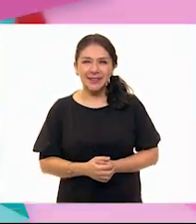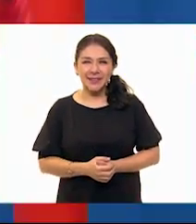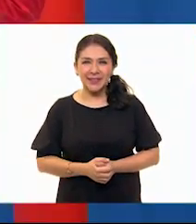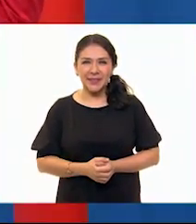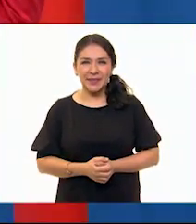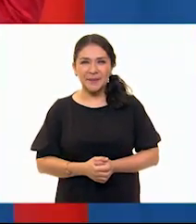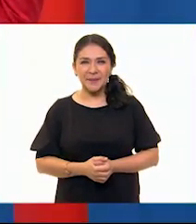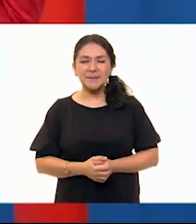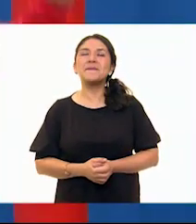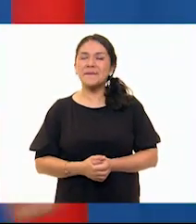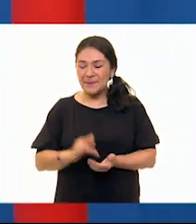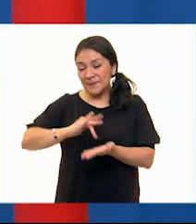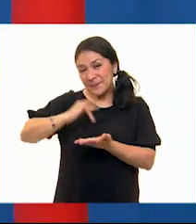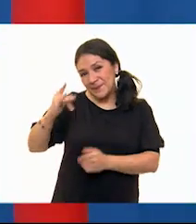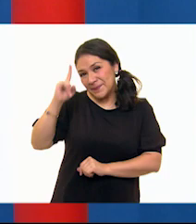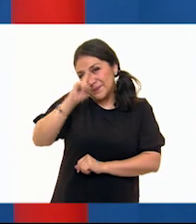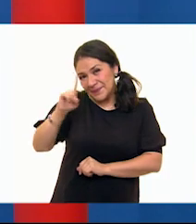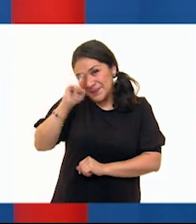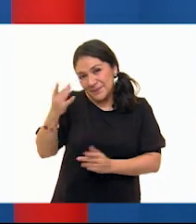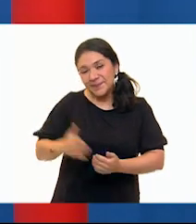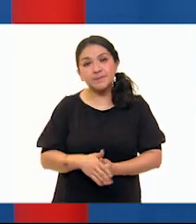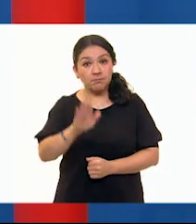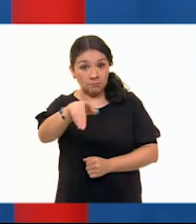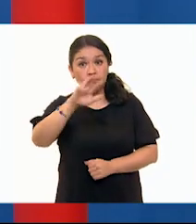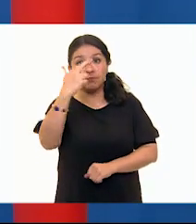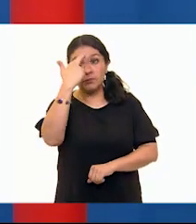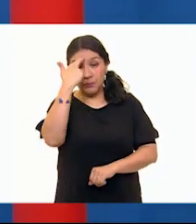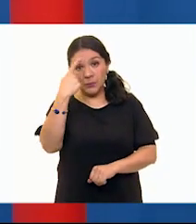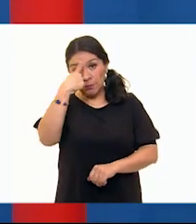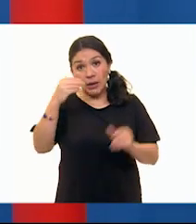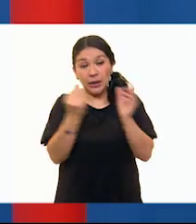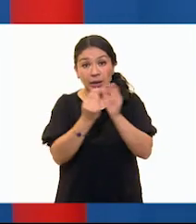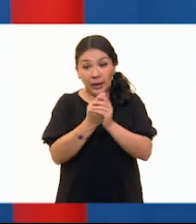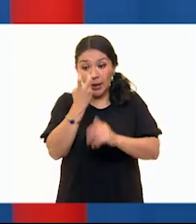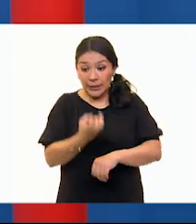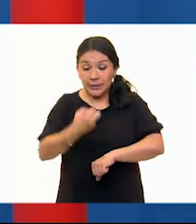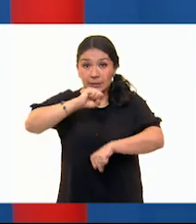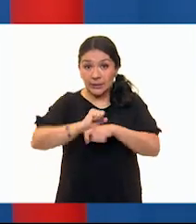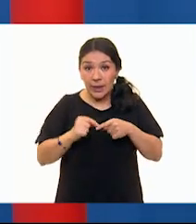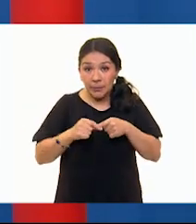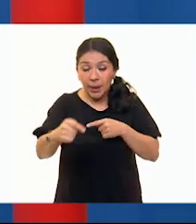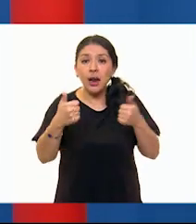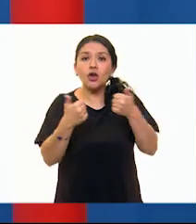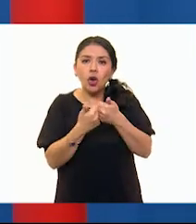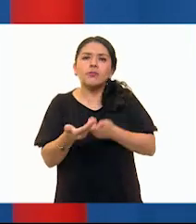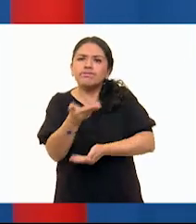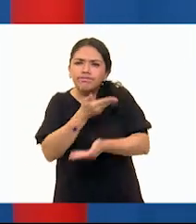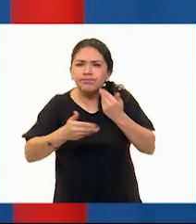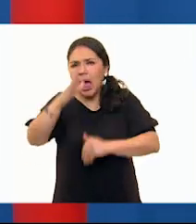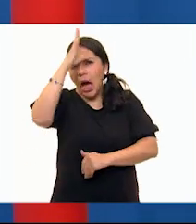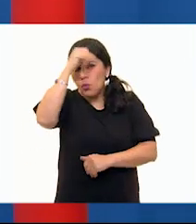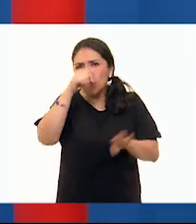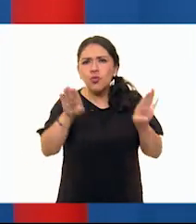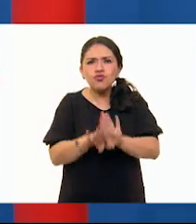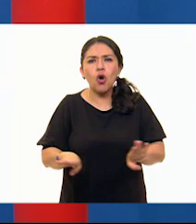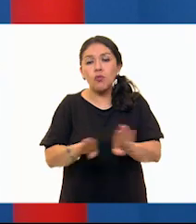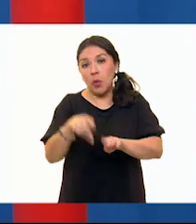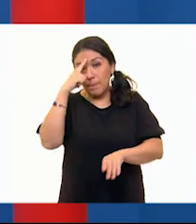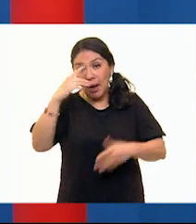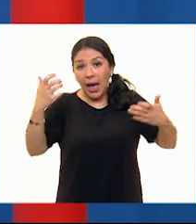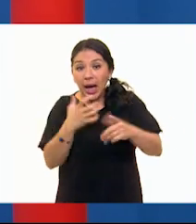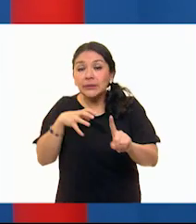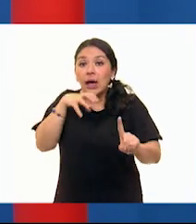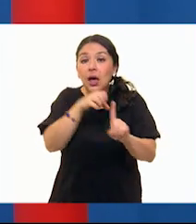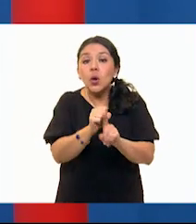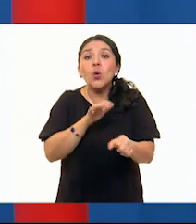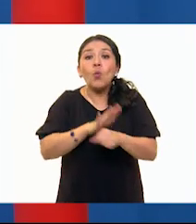¡Gracias, amigos! Oye, recuerda que en las sesiones de esta semana dialogarás y buscarás acuerdos para alcanzar las metas